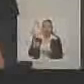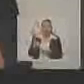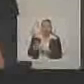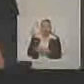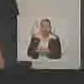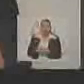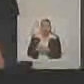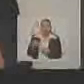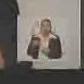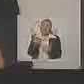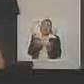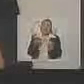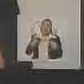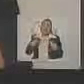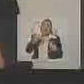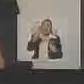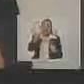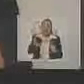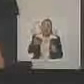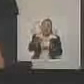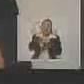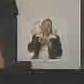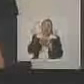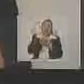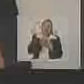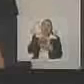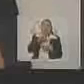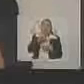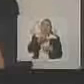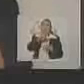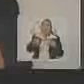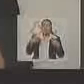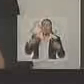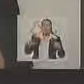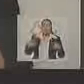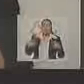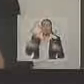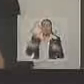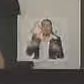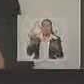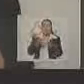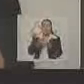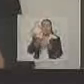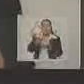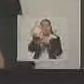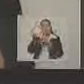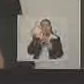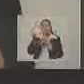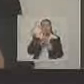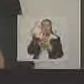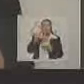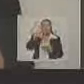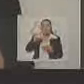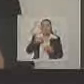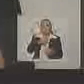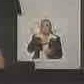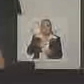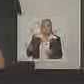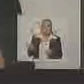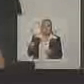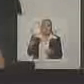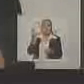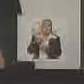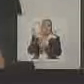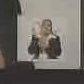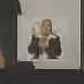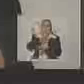voy a recurrir a ustedes. Vamos a fomentar un programa de formación de ciudadanía. 10 segundos. Porque sin la participación de los vecinos no vamos a poder enfrentar estos